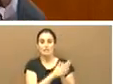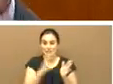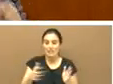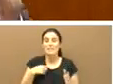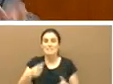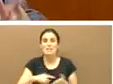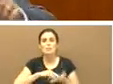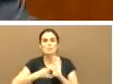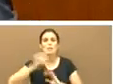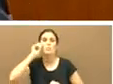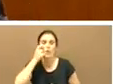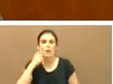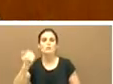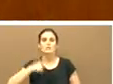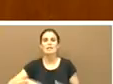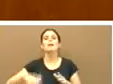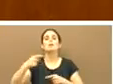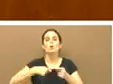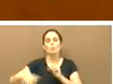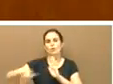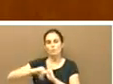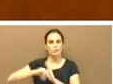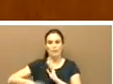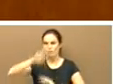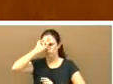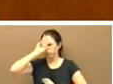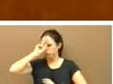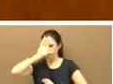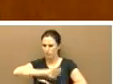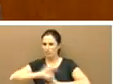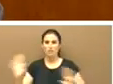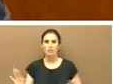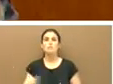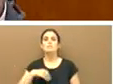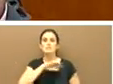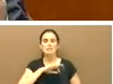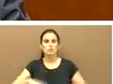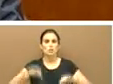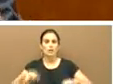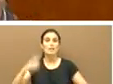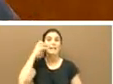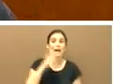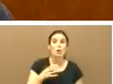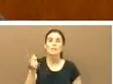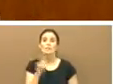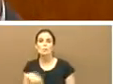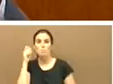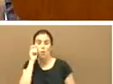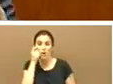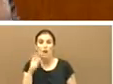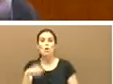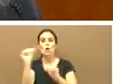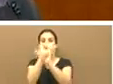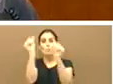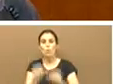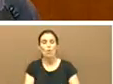dando la puntilla al comercio de proximidad de la región. Señorías, Rajoy y Monago basan su modelo de